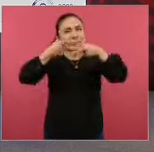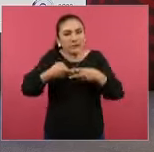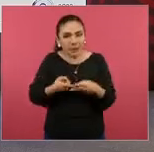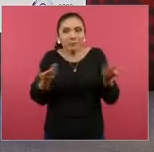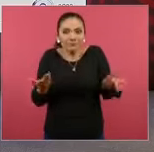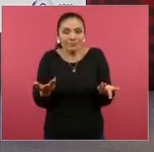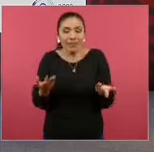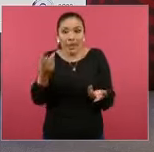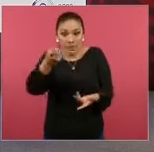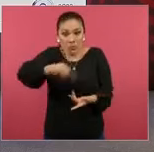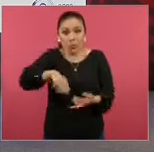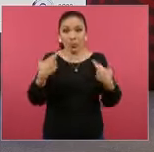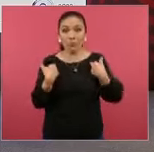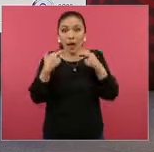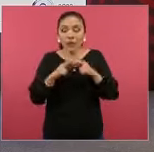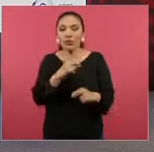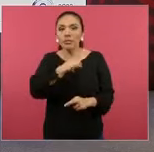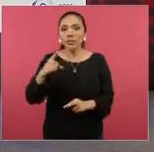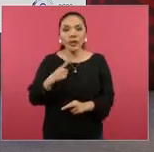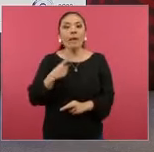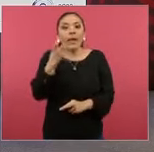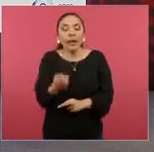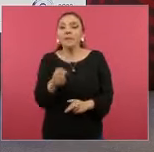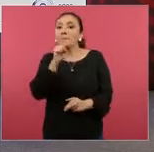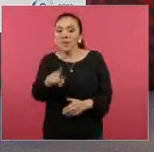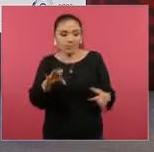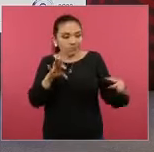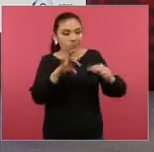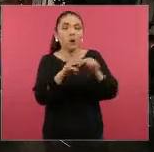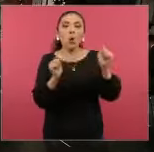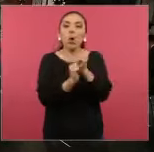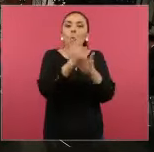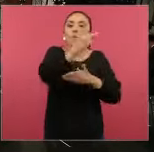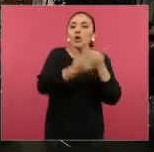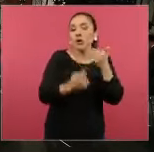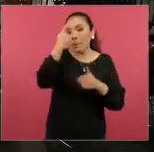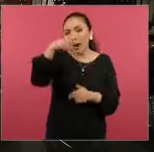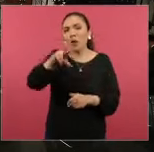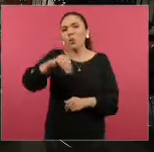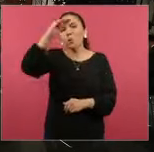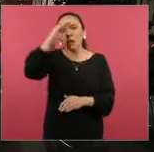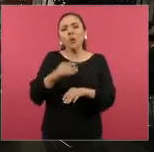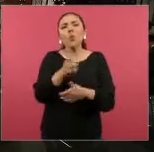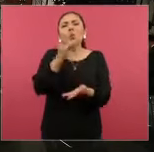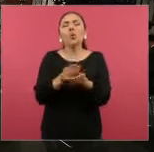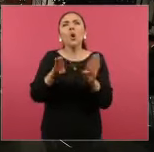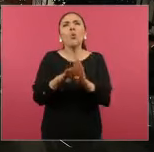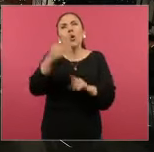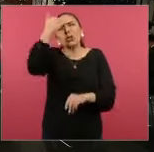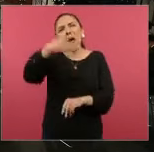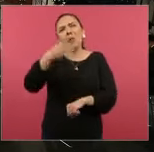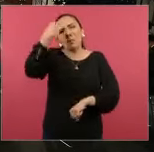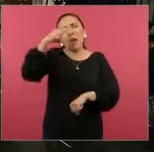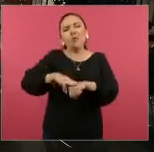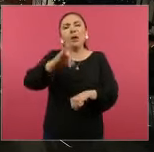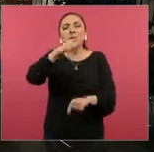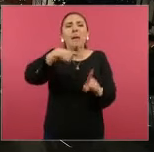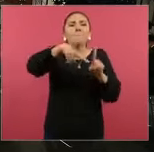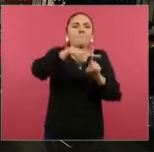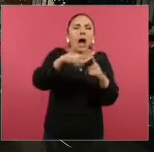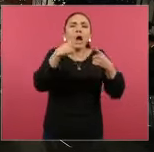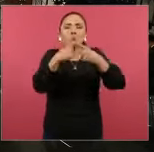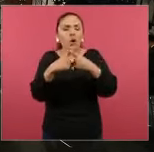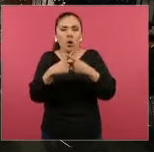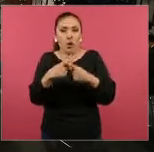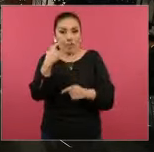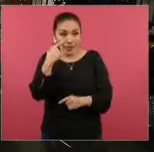que nosotros como docentes tenemos que articularlas en los proyectos para que no solamente se quede el algoritmo, que nosotros como docentes digamos,